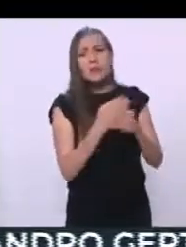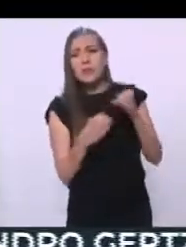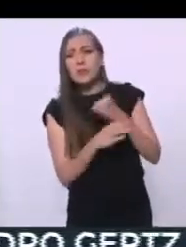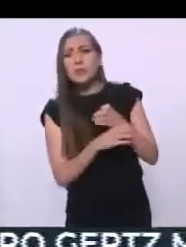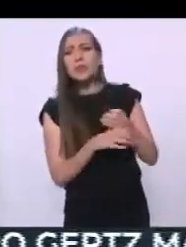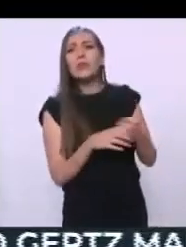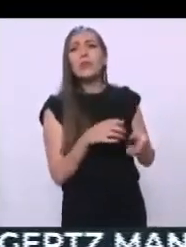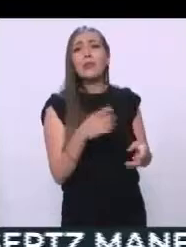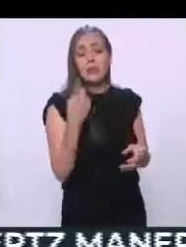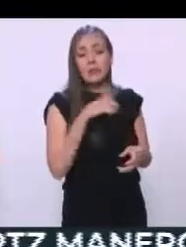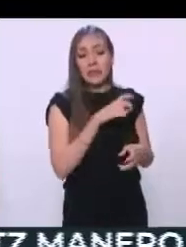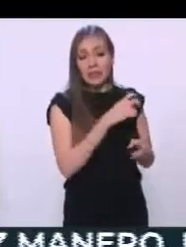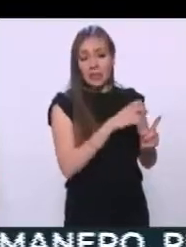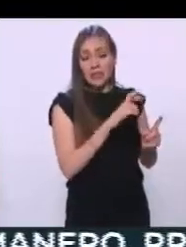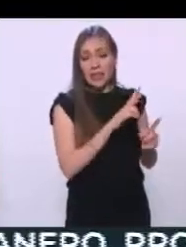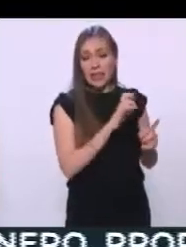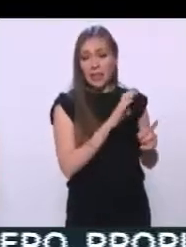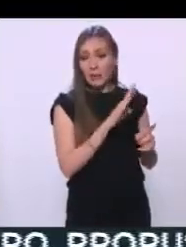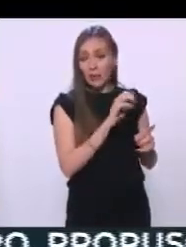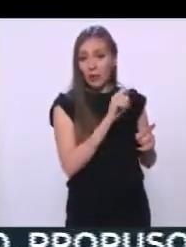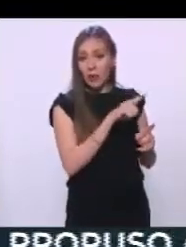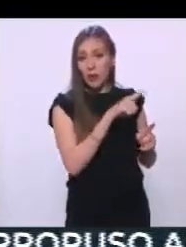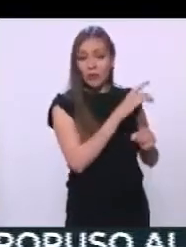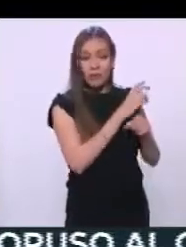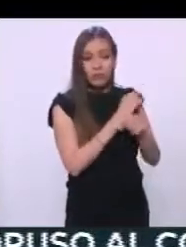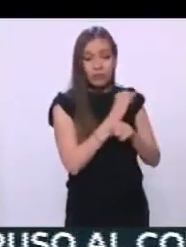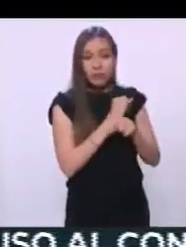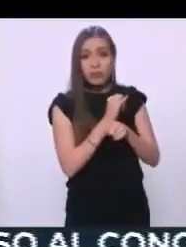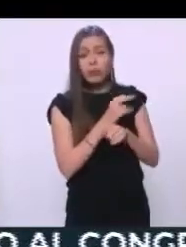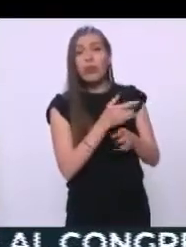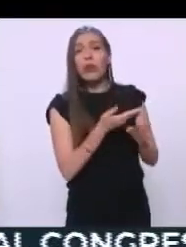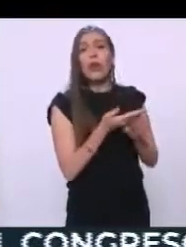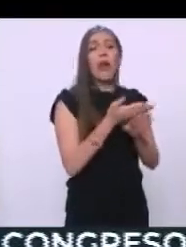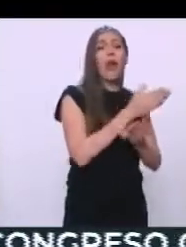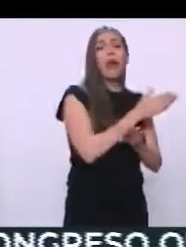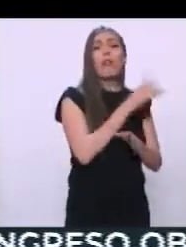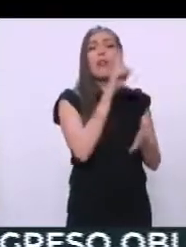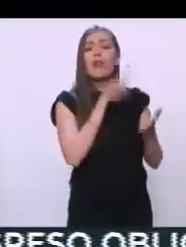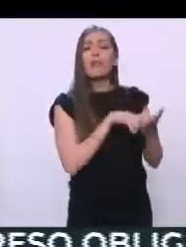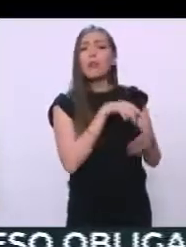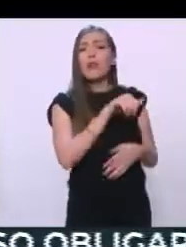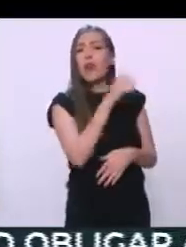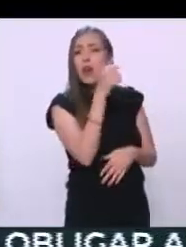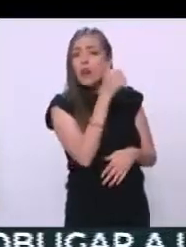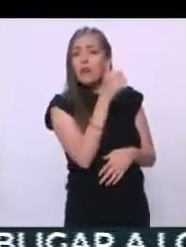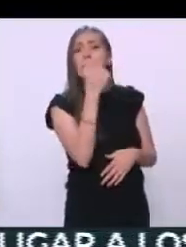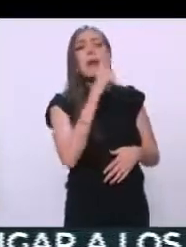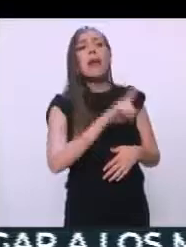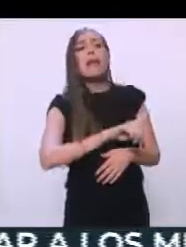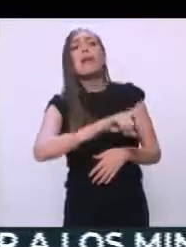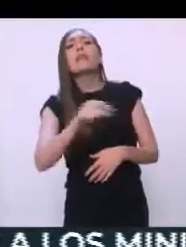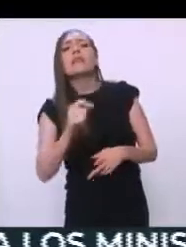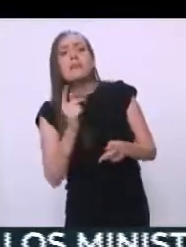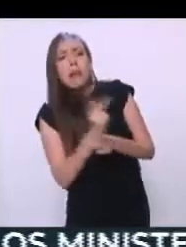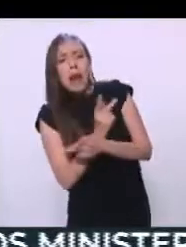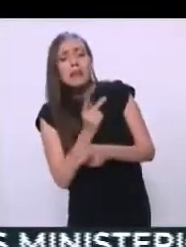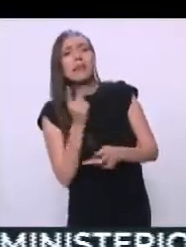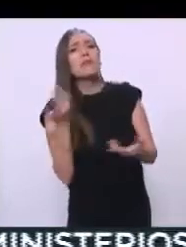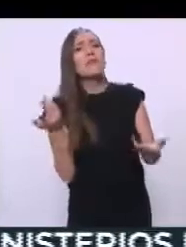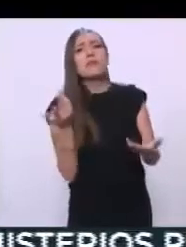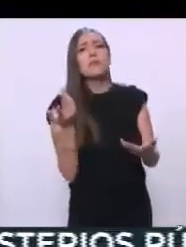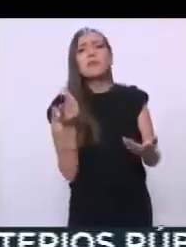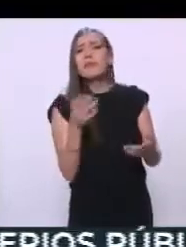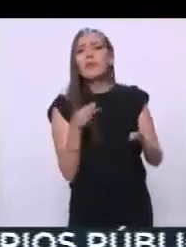pero pues esta auditoría, por ejemplo, de Repsol es de 2011, no sabemos con lujo de detalle qué pasó después. Están por ahí las actas del Consejo de Pemex, pero